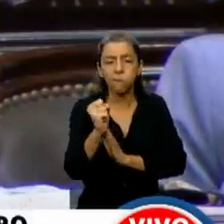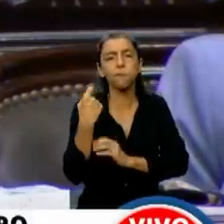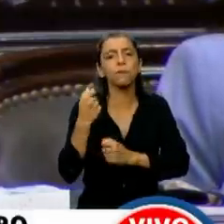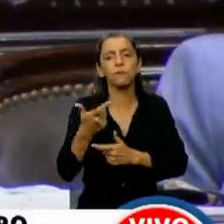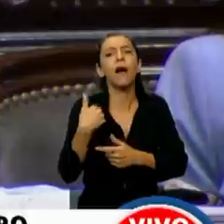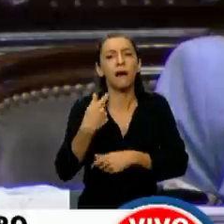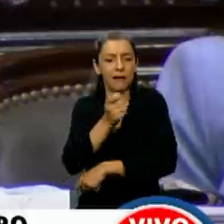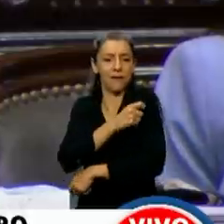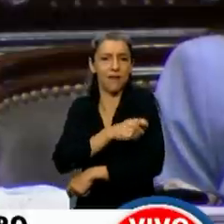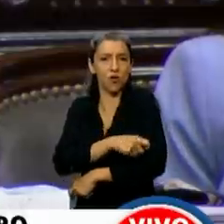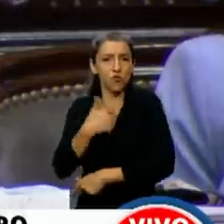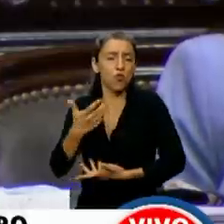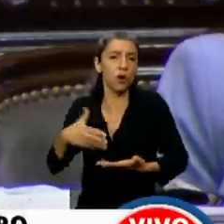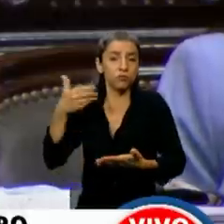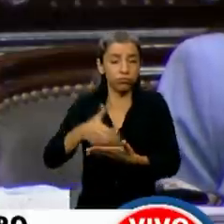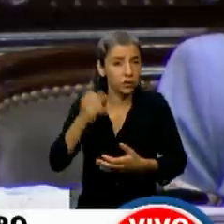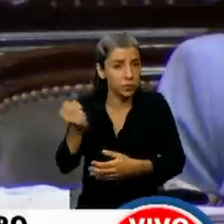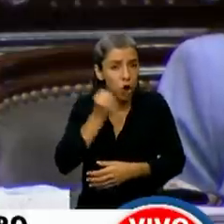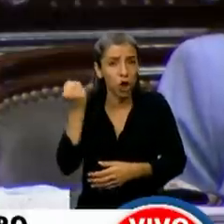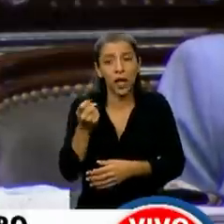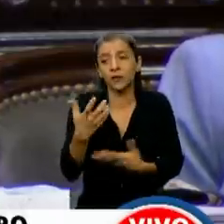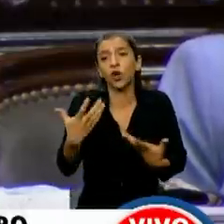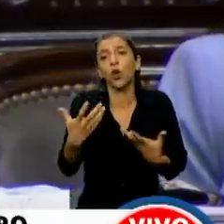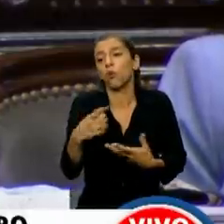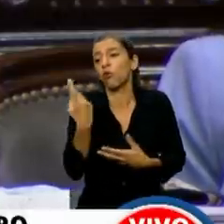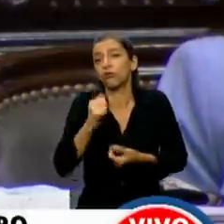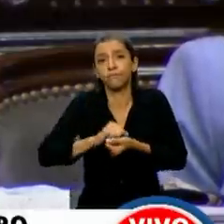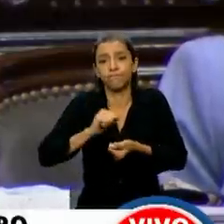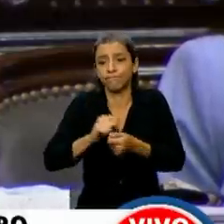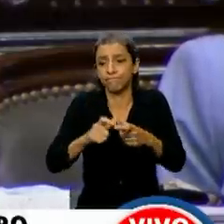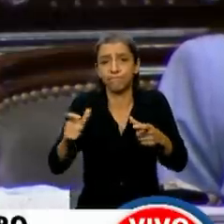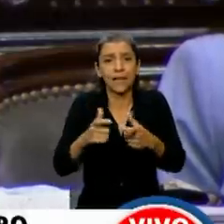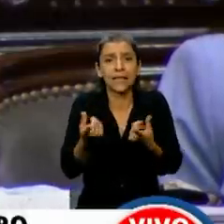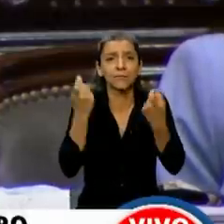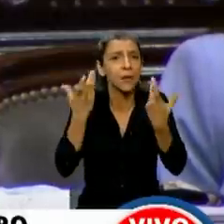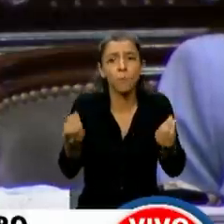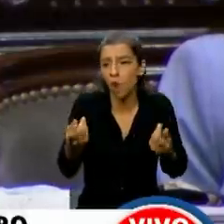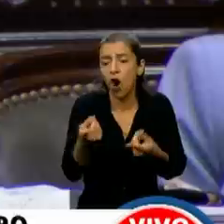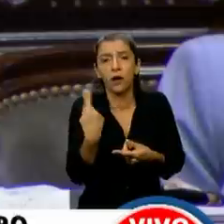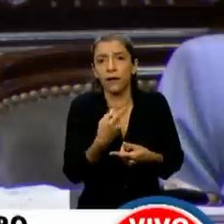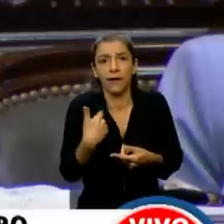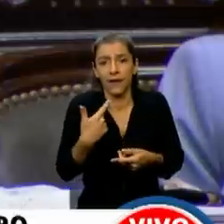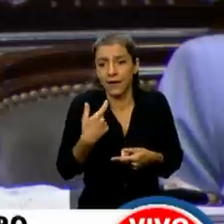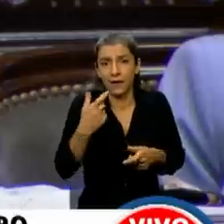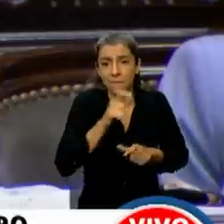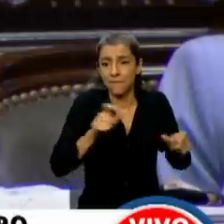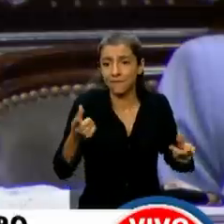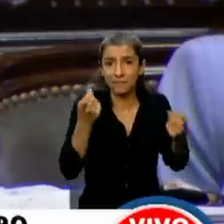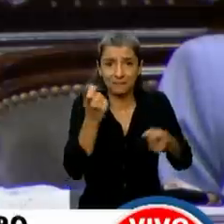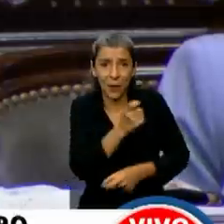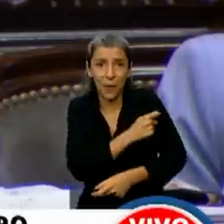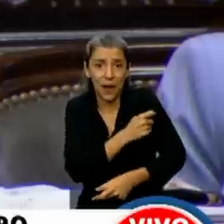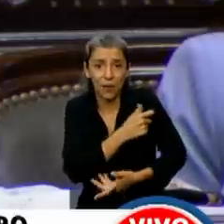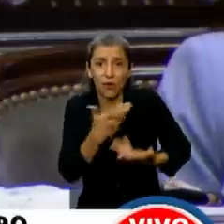un gasto importante hubo que emitir obvio no podíamos dejar de vacunar la población entonces quiero